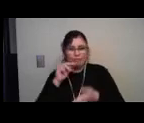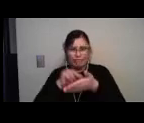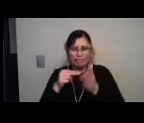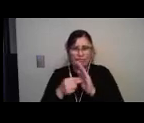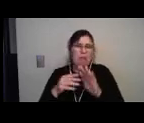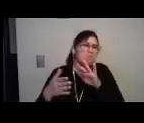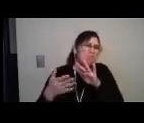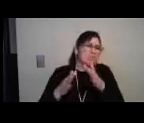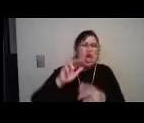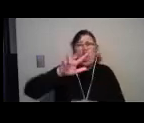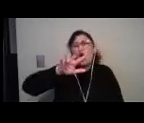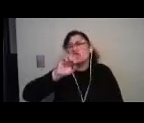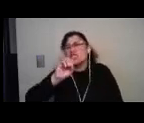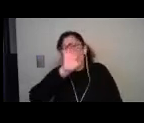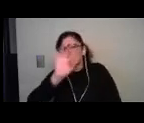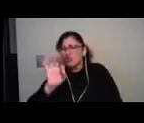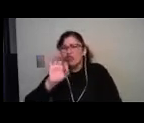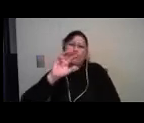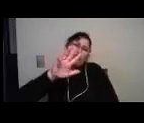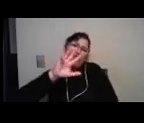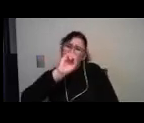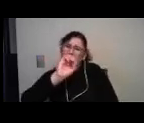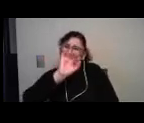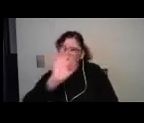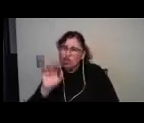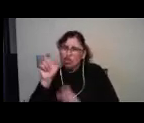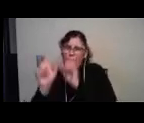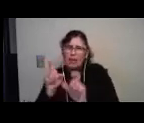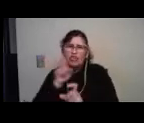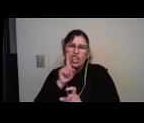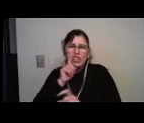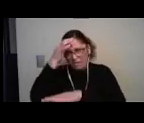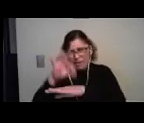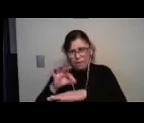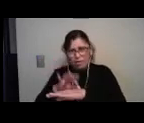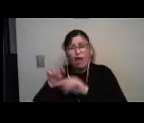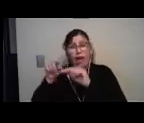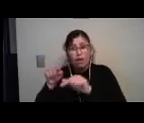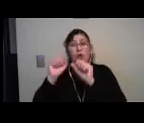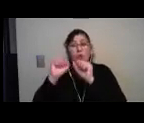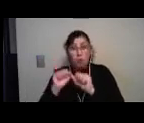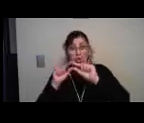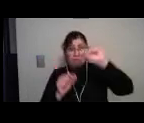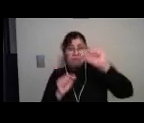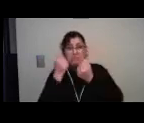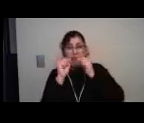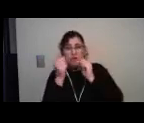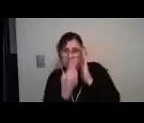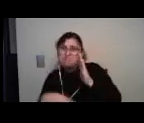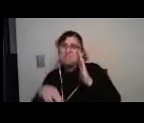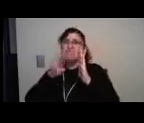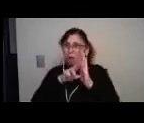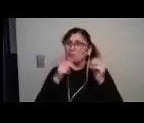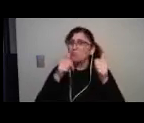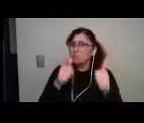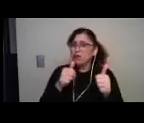80, algunos textos hablan del 90% de los casos, ¿cierto? Se consigue una recuperación total del nervio, ¿ya? Pero requieren en